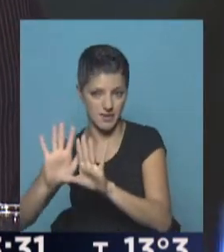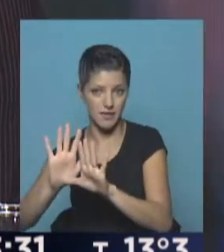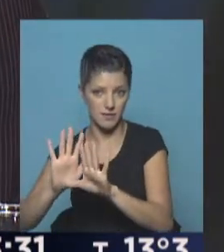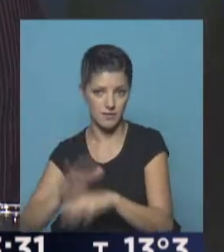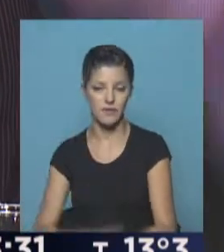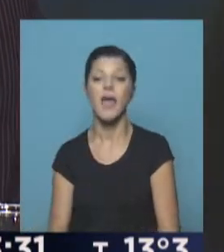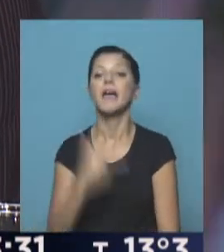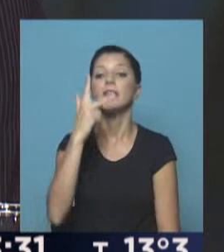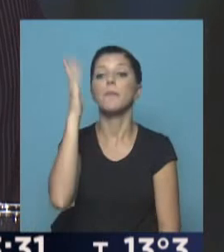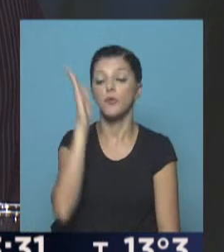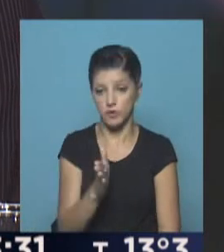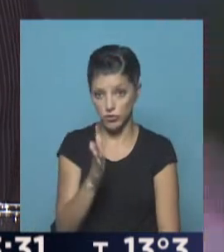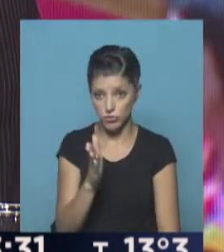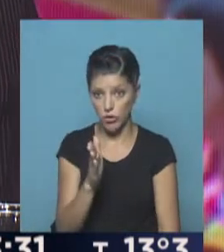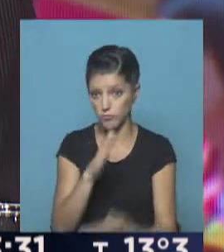3%